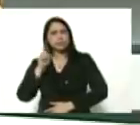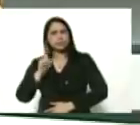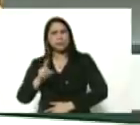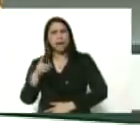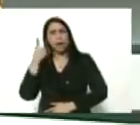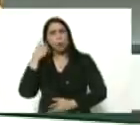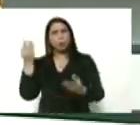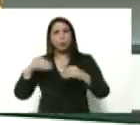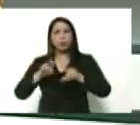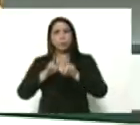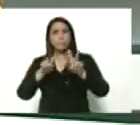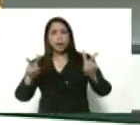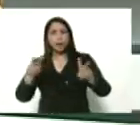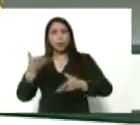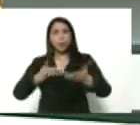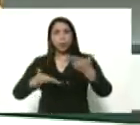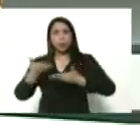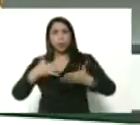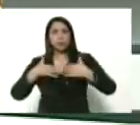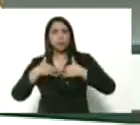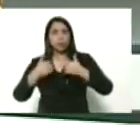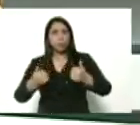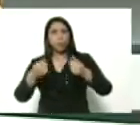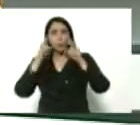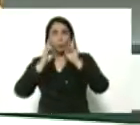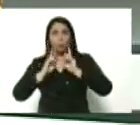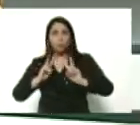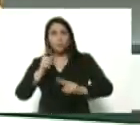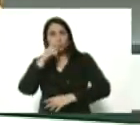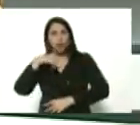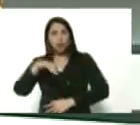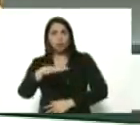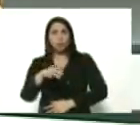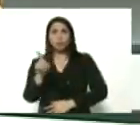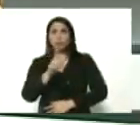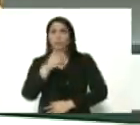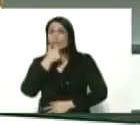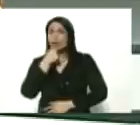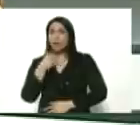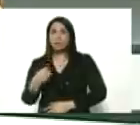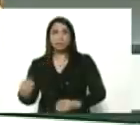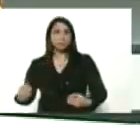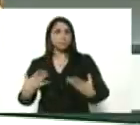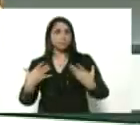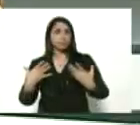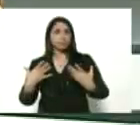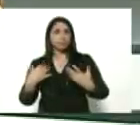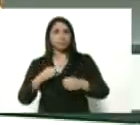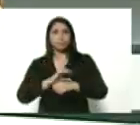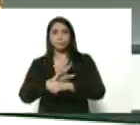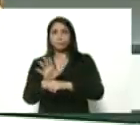de paz, de cooperación por la salud del pueblo, porque no es fácil la pandemia.